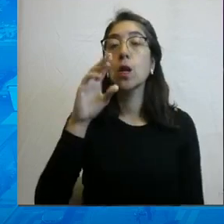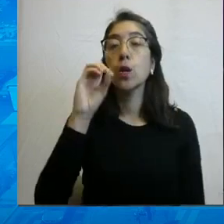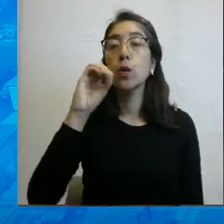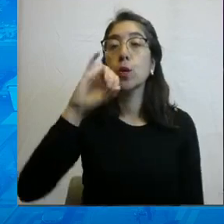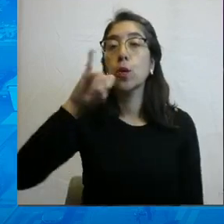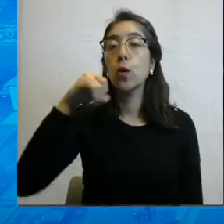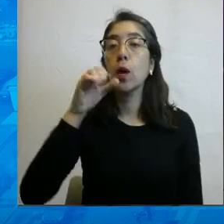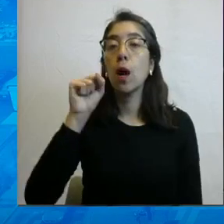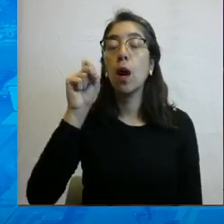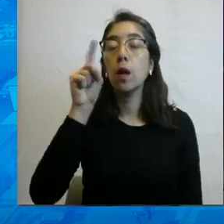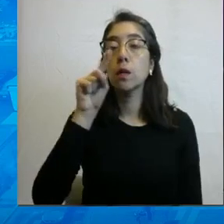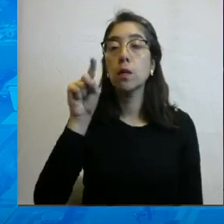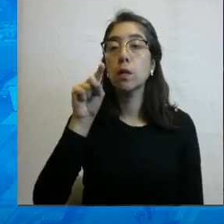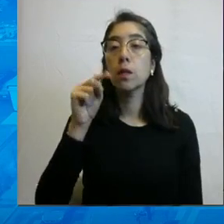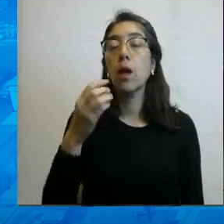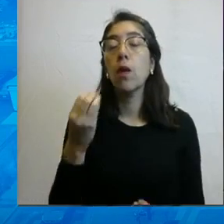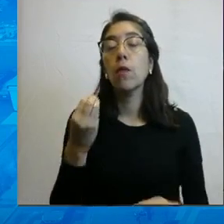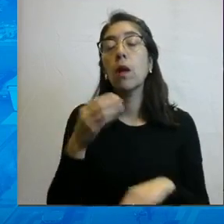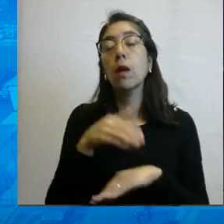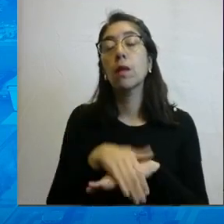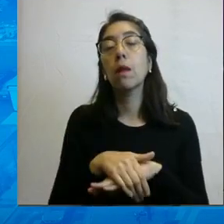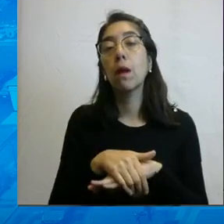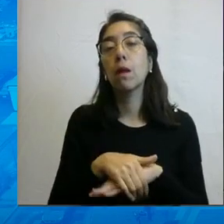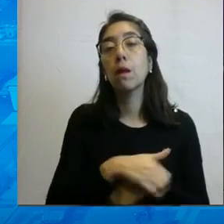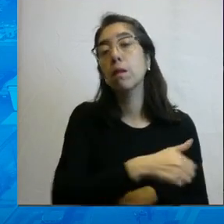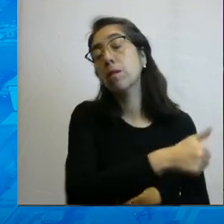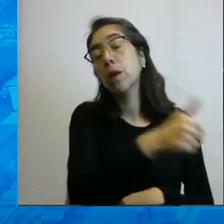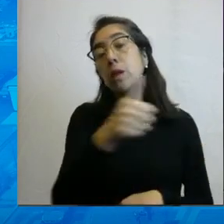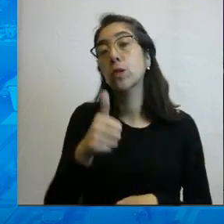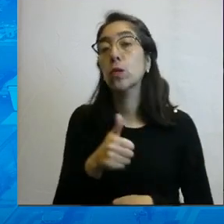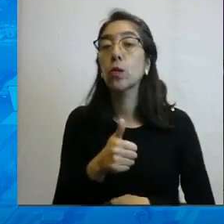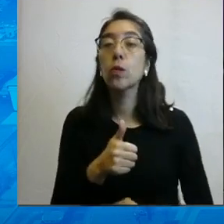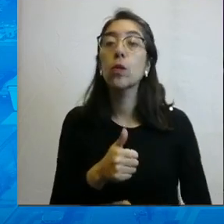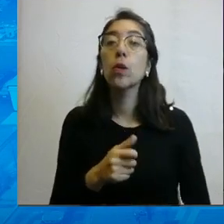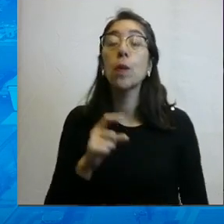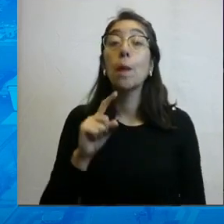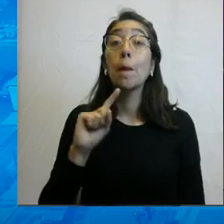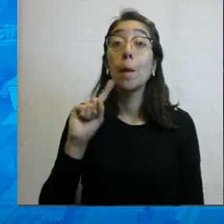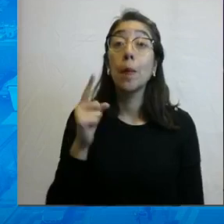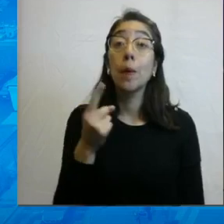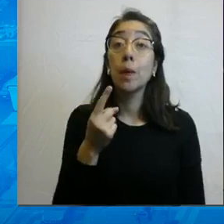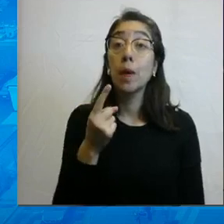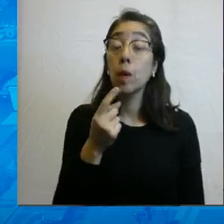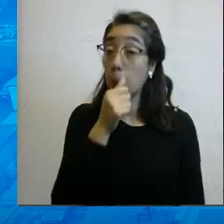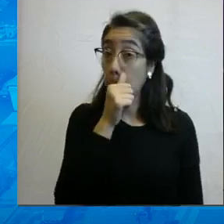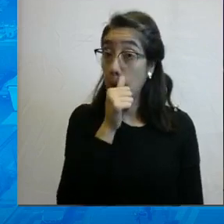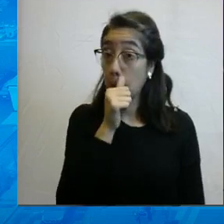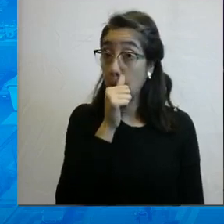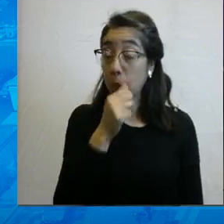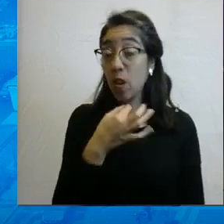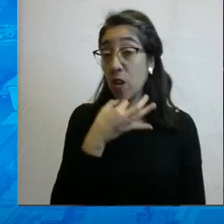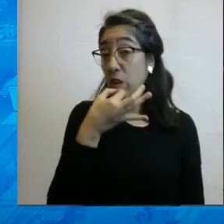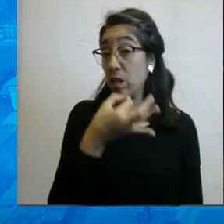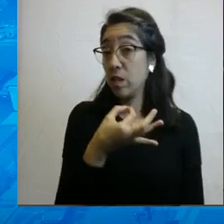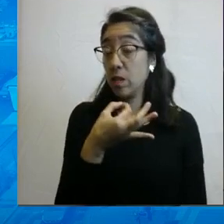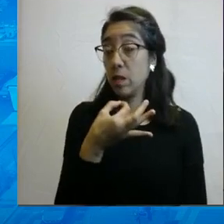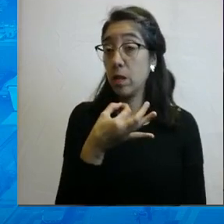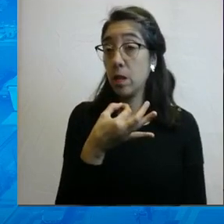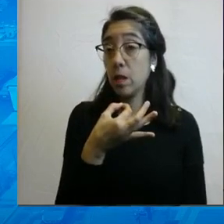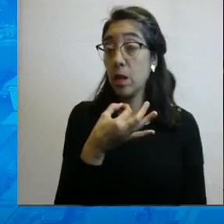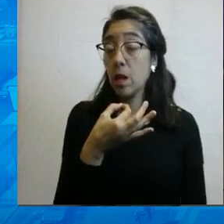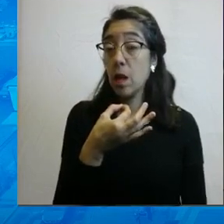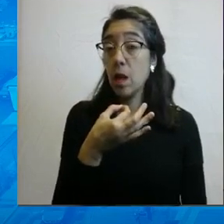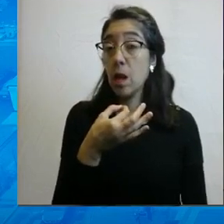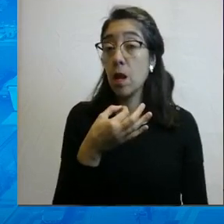Buenas tardes, presidente, directores, vecinos en sus casas. Bueno, primero referirme también a lo que sucede en el sector norponiente con